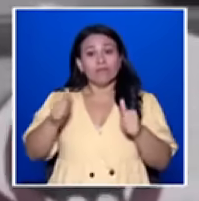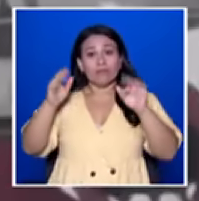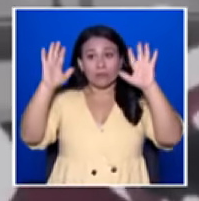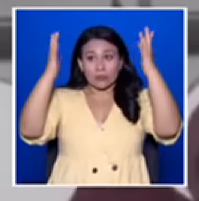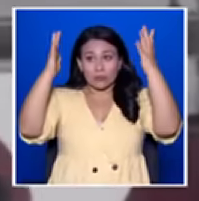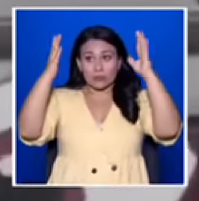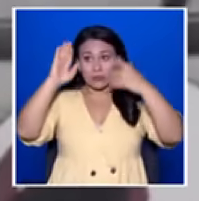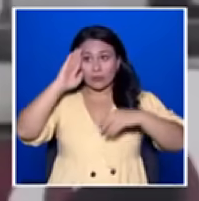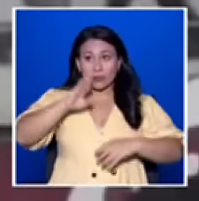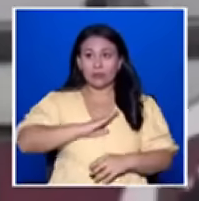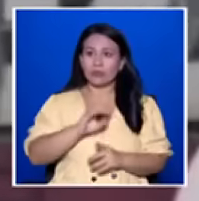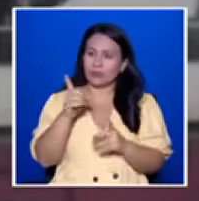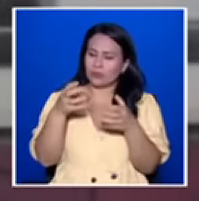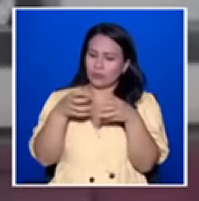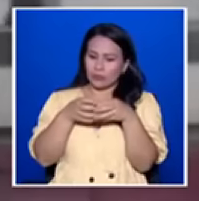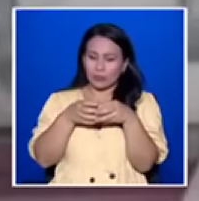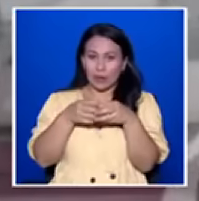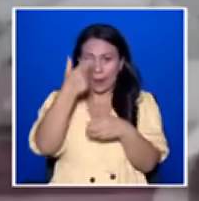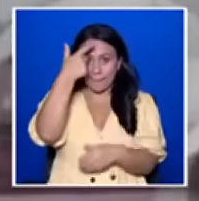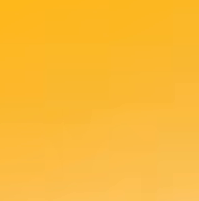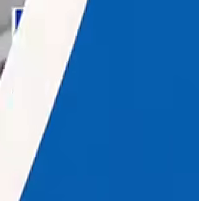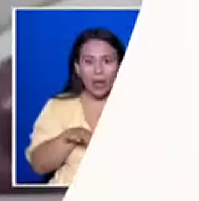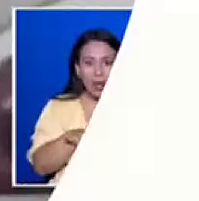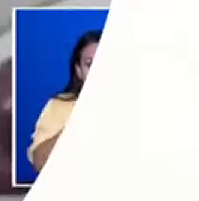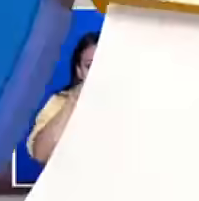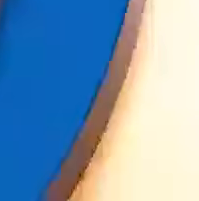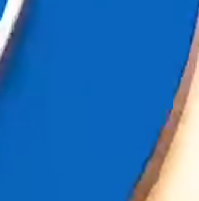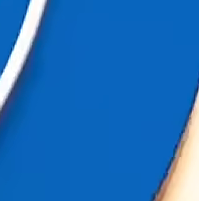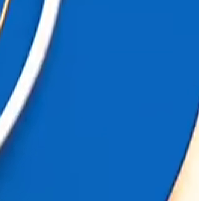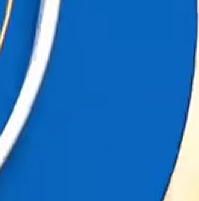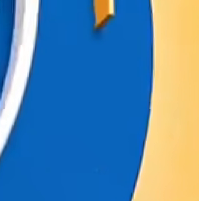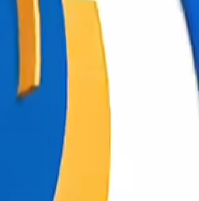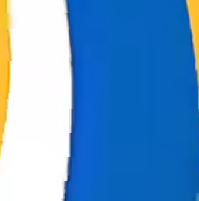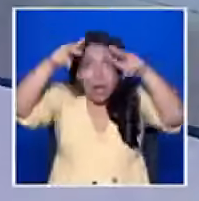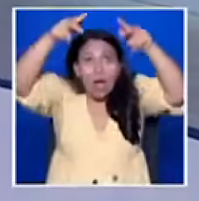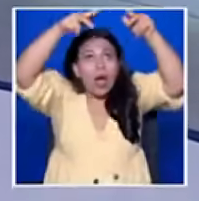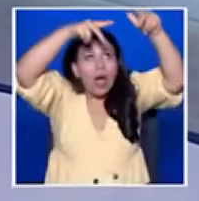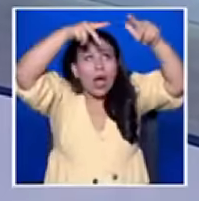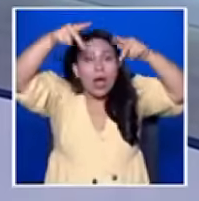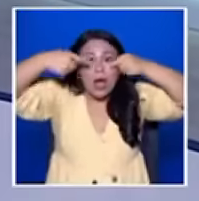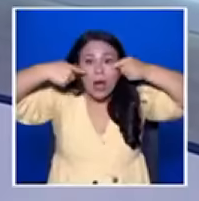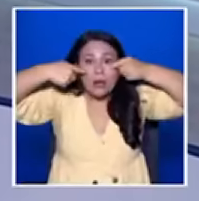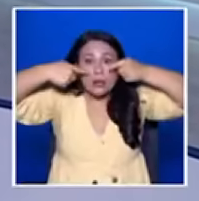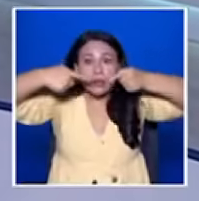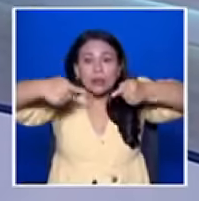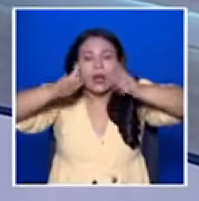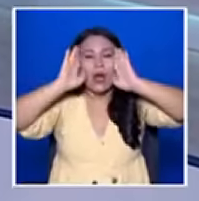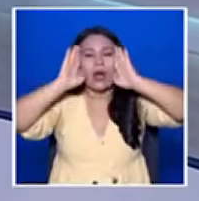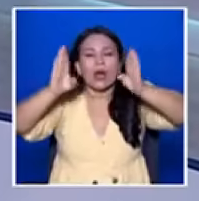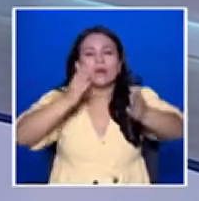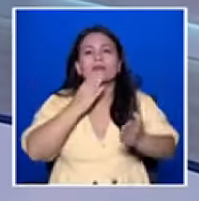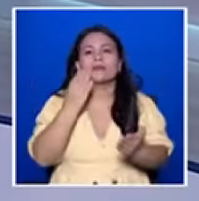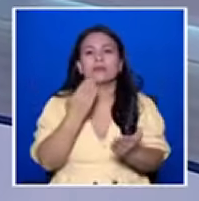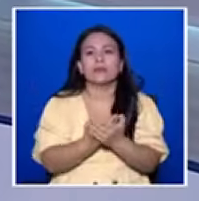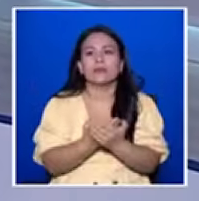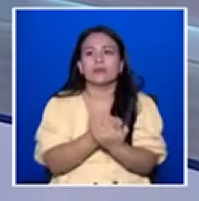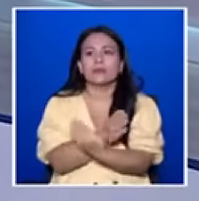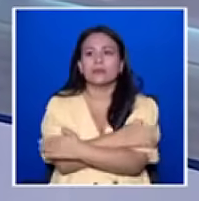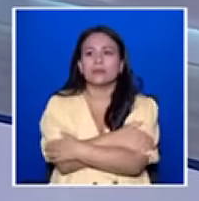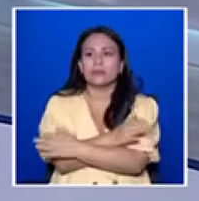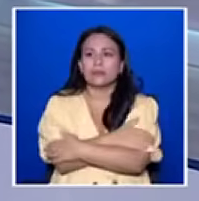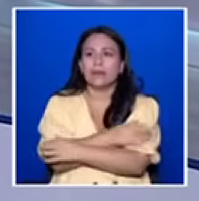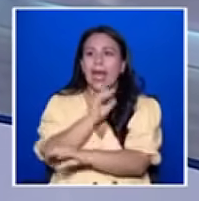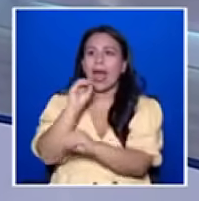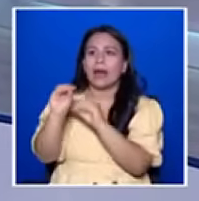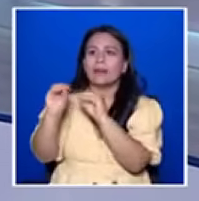trabajo y ese trabajo en conjunto, ¿no?, de los operadores de las cámaras de seguridad que están de manera permanente vigilándolas y dándole los reportes a